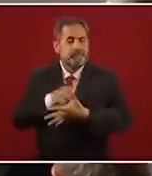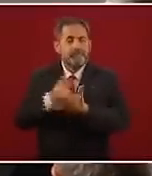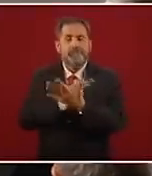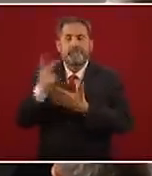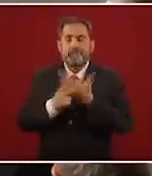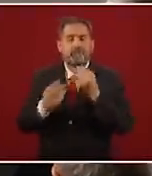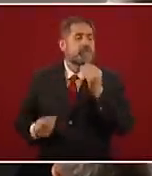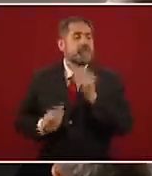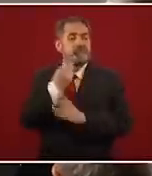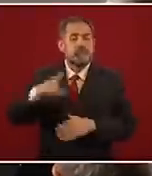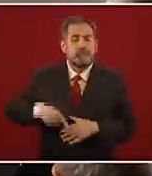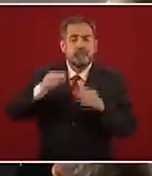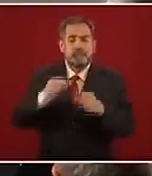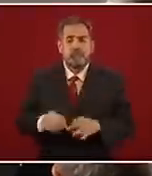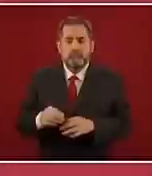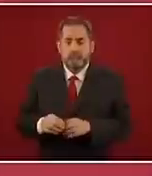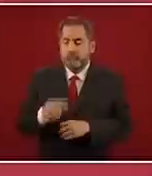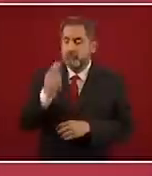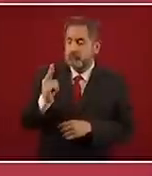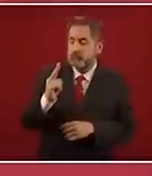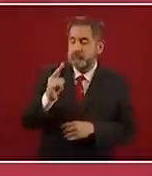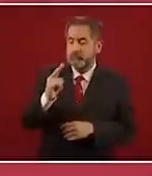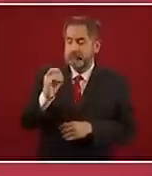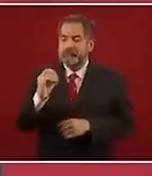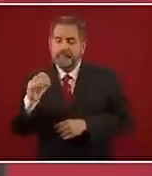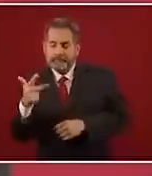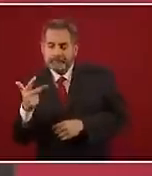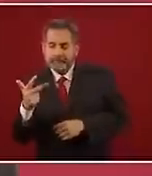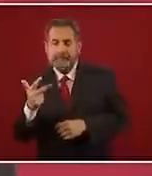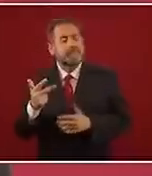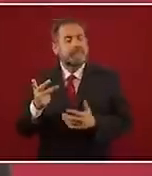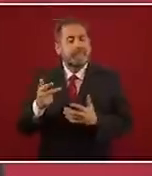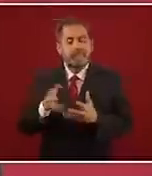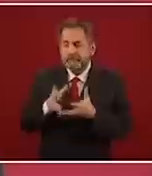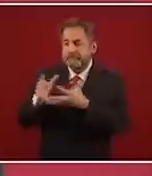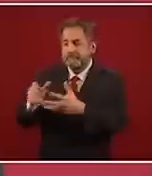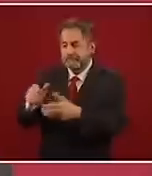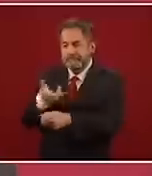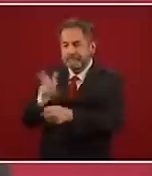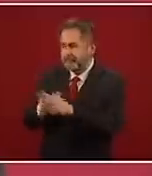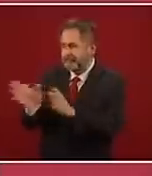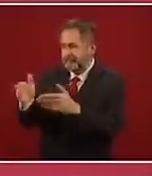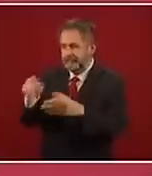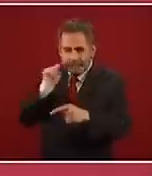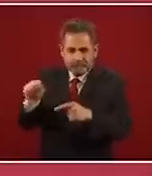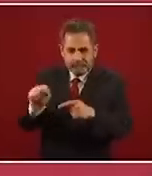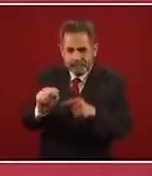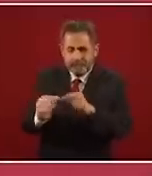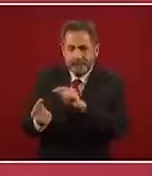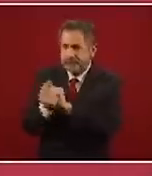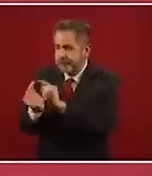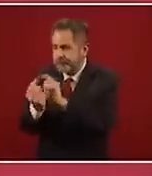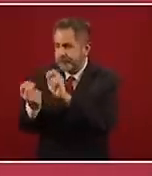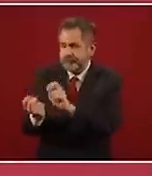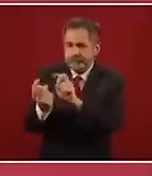que creó este gobierno que se llama U013, que va dirigido a todos los centros de salud, lo que se llama primer nivel de atención,